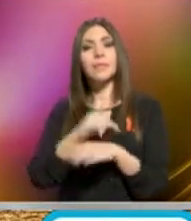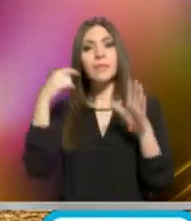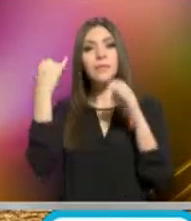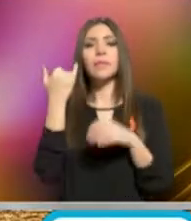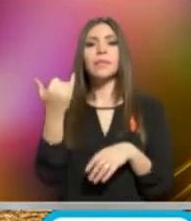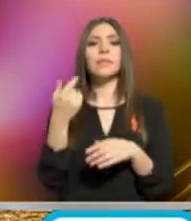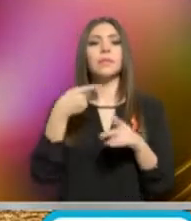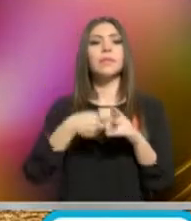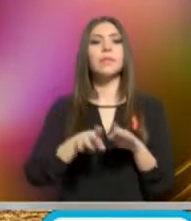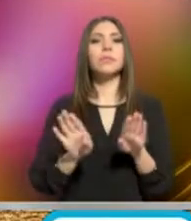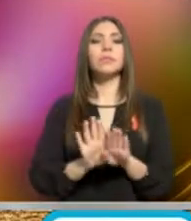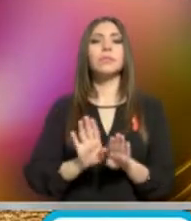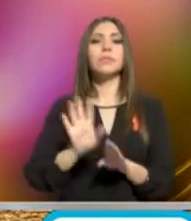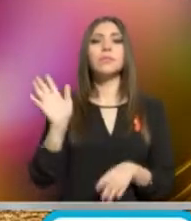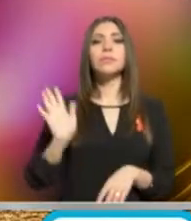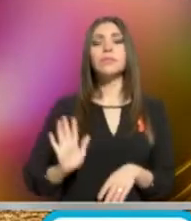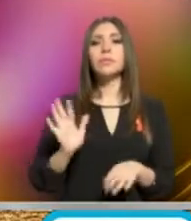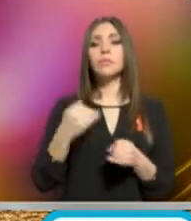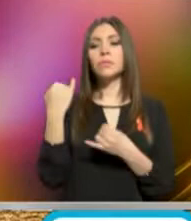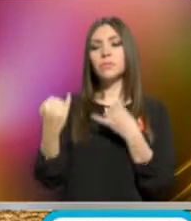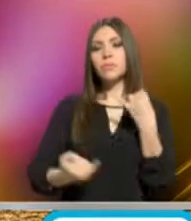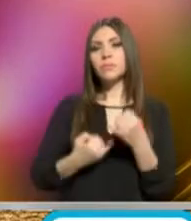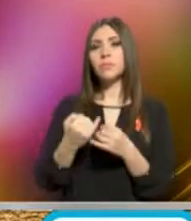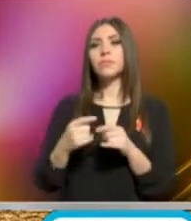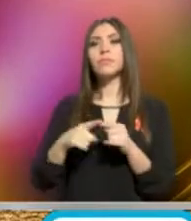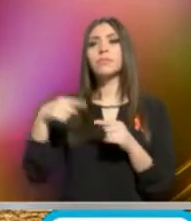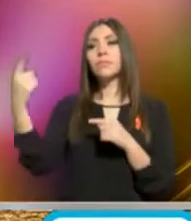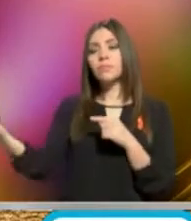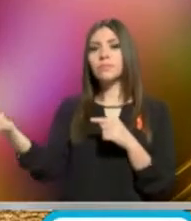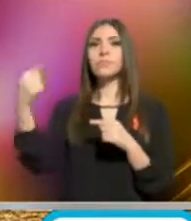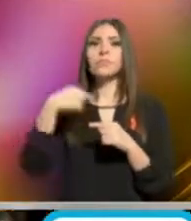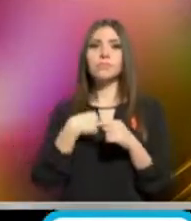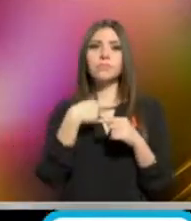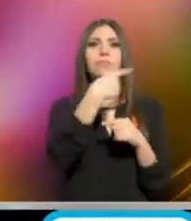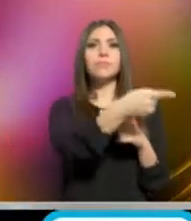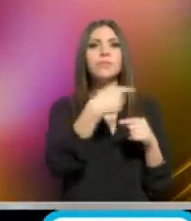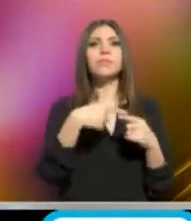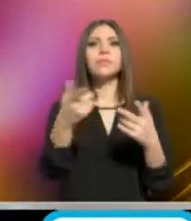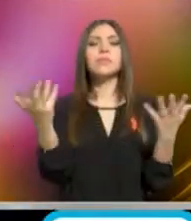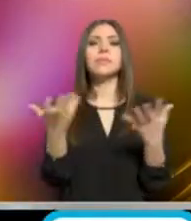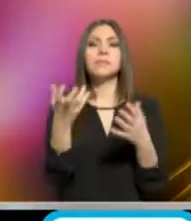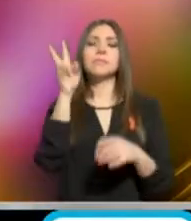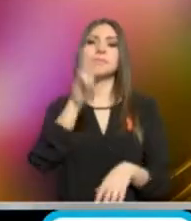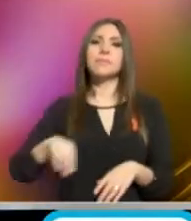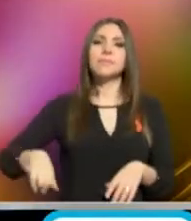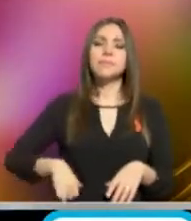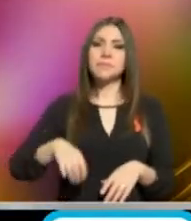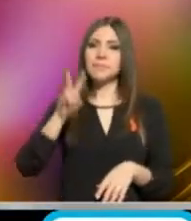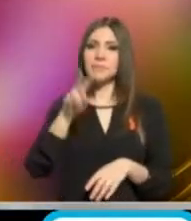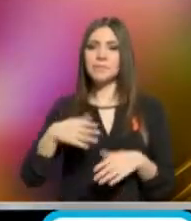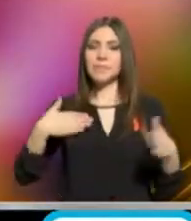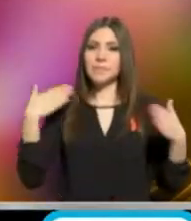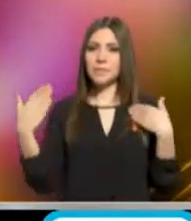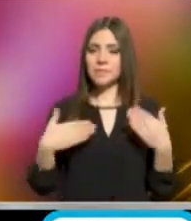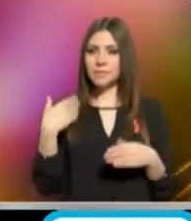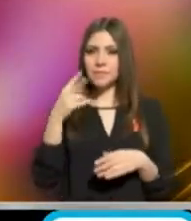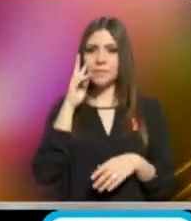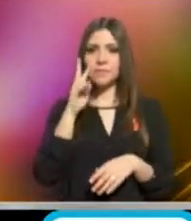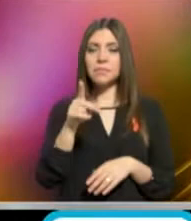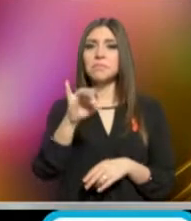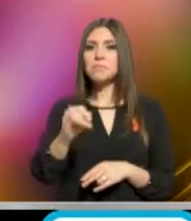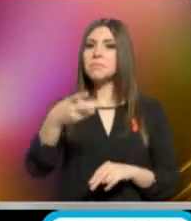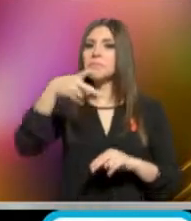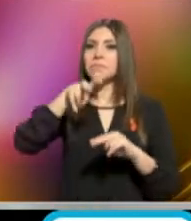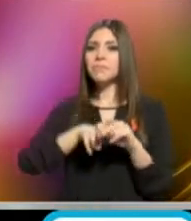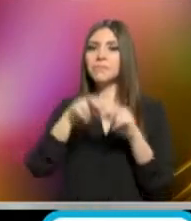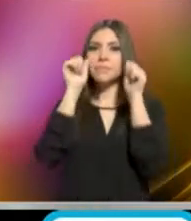un juego justo de ahora tú, ahora yo, ahora tú haces esto, muy interesante, muy divertido en la ¿Te película. mantiene pegado a la butaca? Sí. O